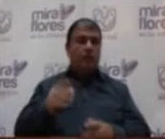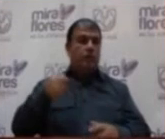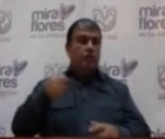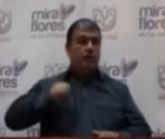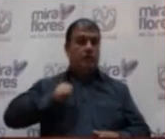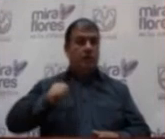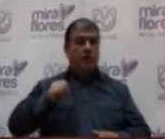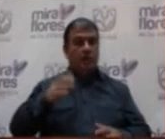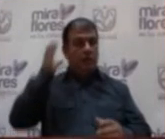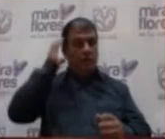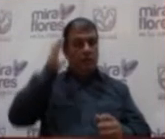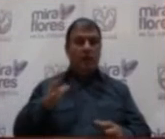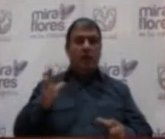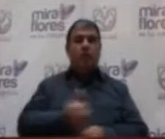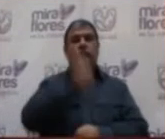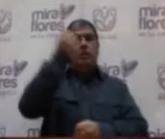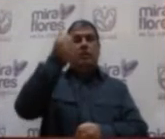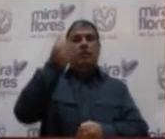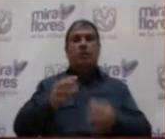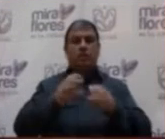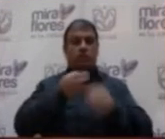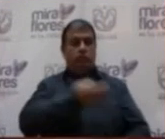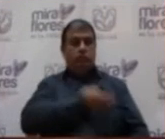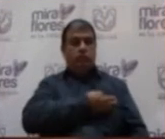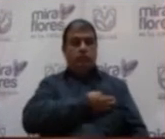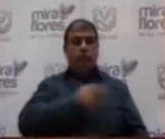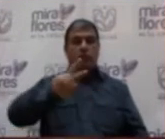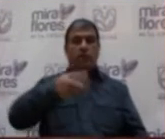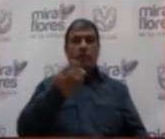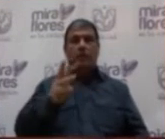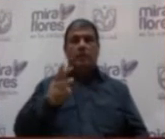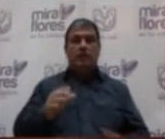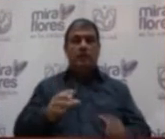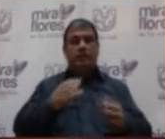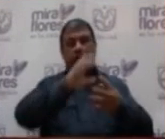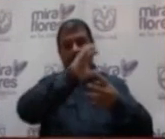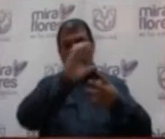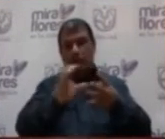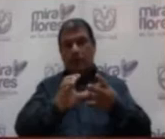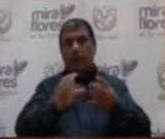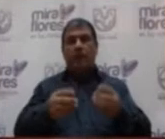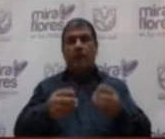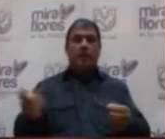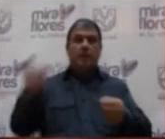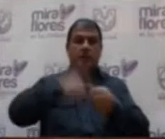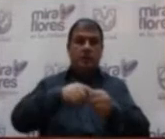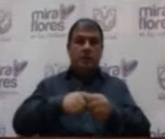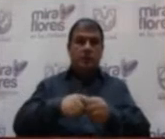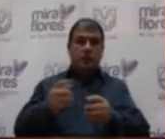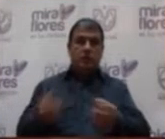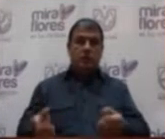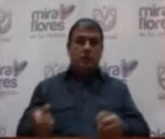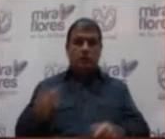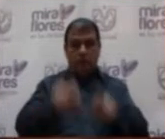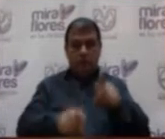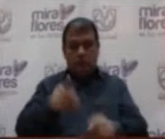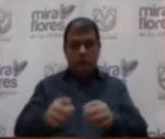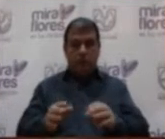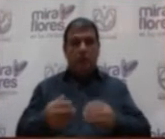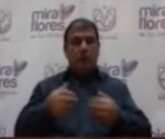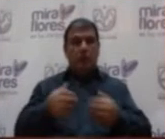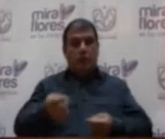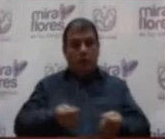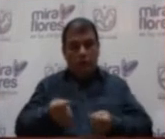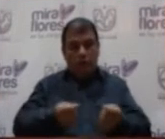del premio ASIET Ciudades Digitales 2016 en la categoría Participación Ciudadana y Gobierno Abierto, con la